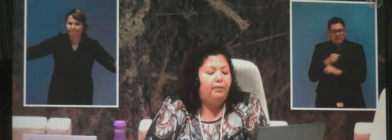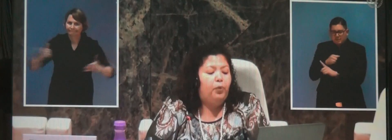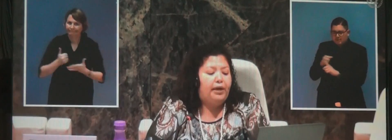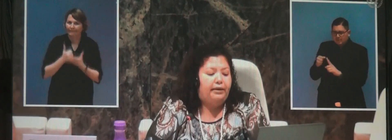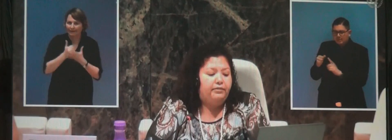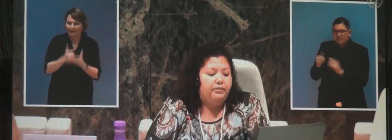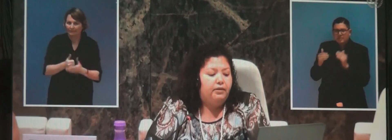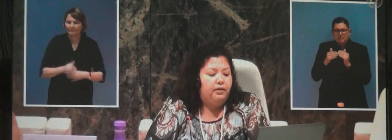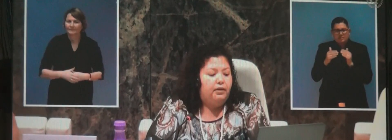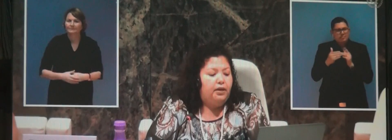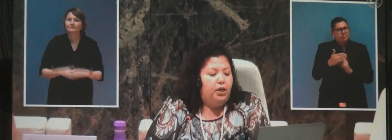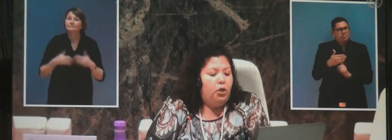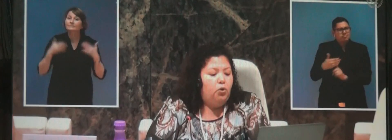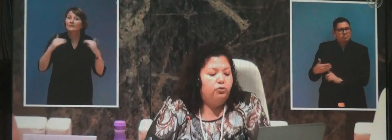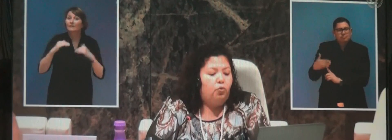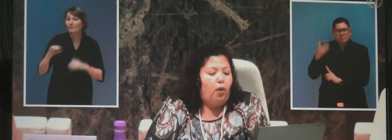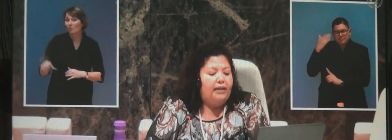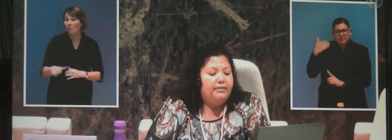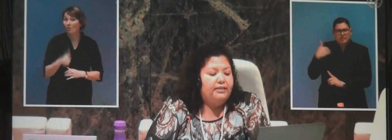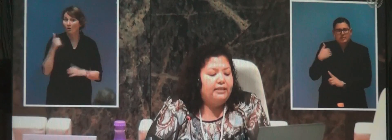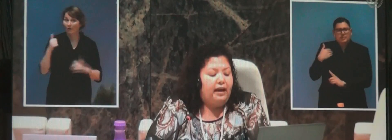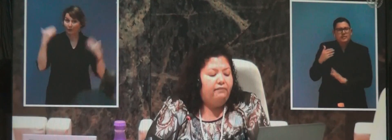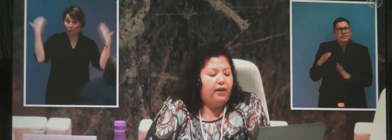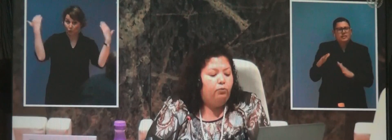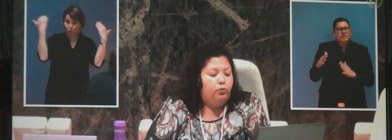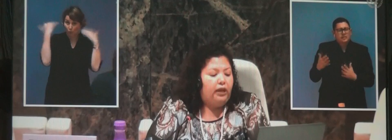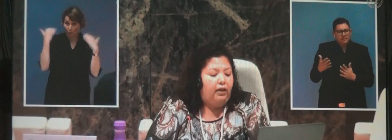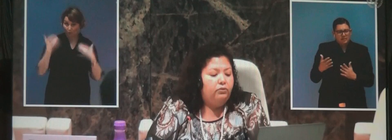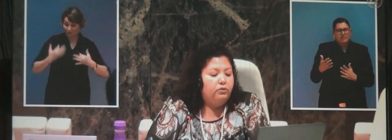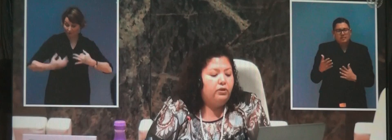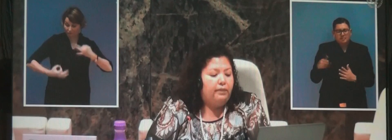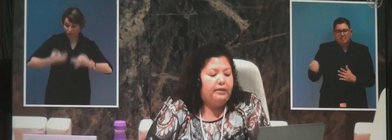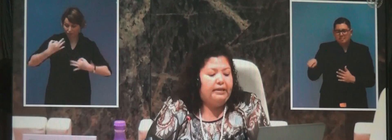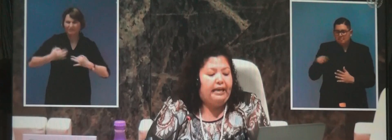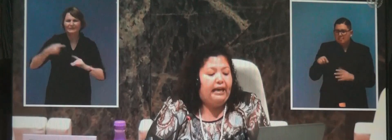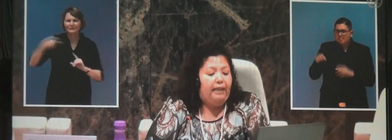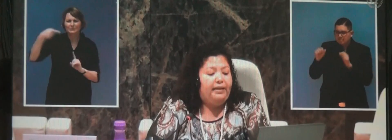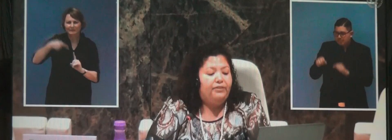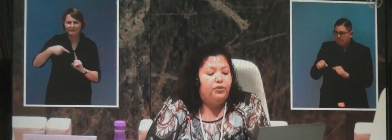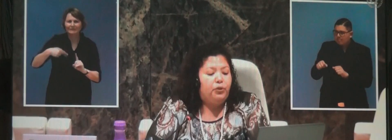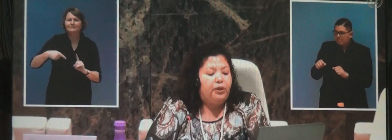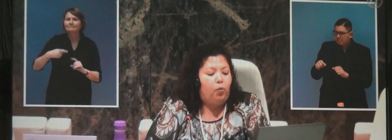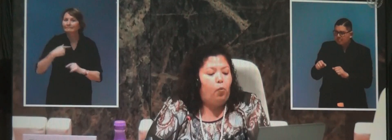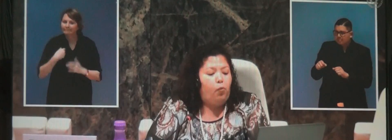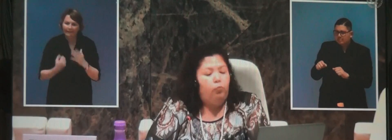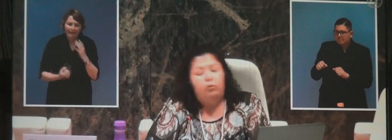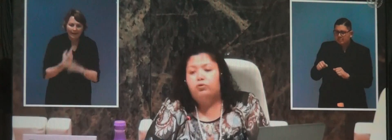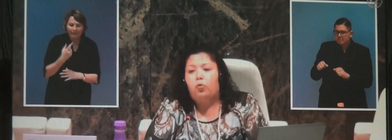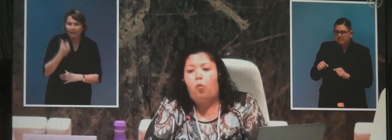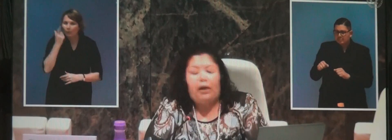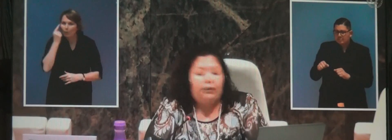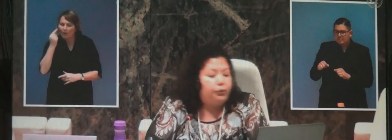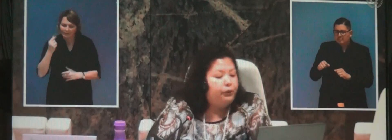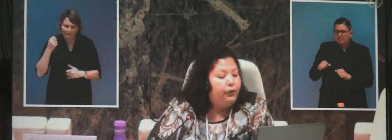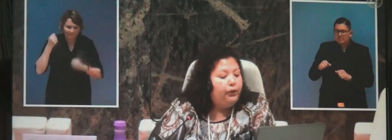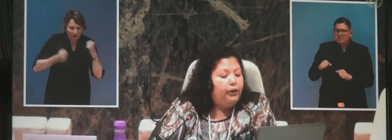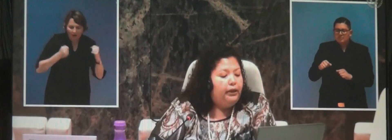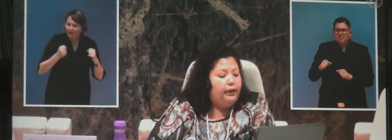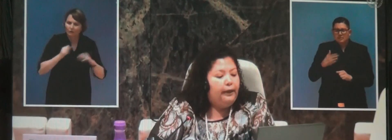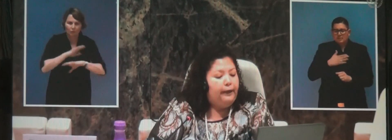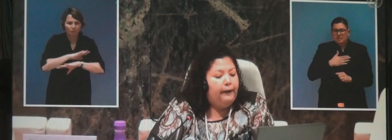para las mujeres, los cuales están facultados con la aplicación de los